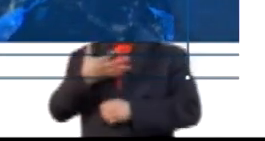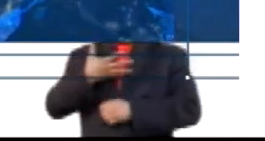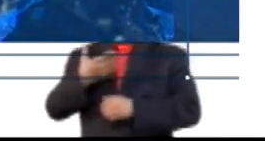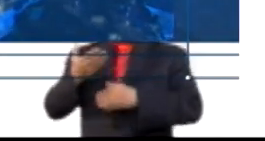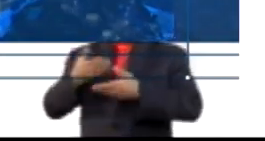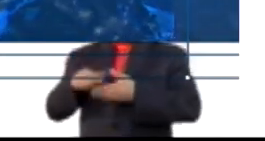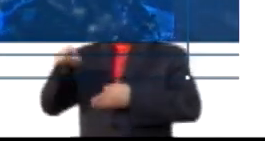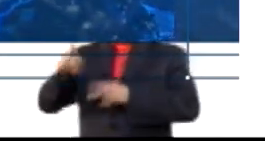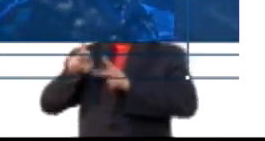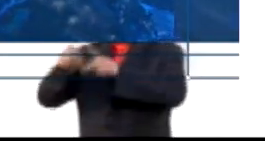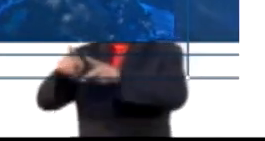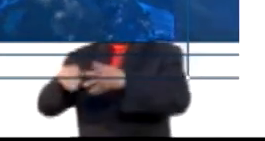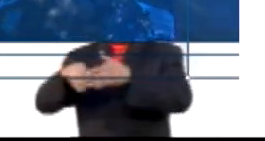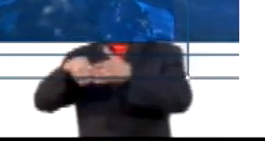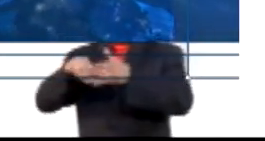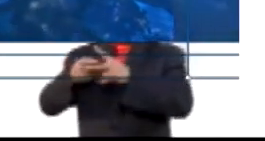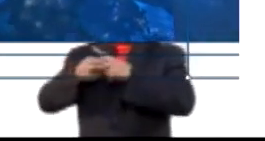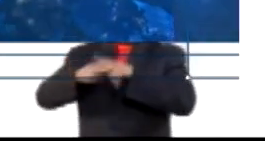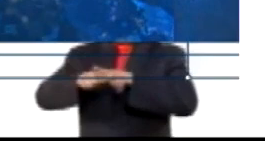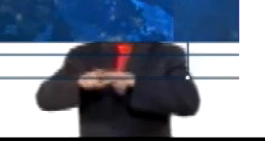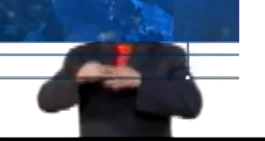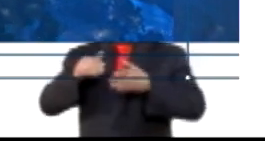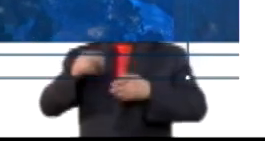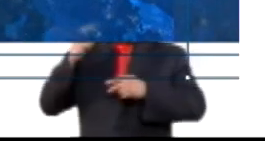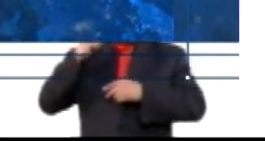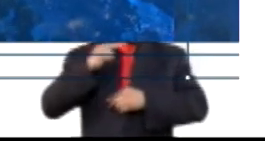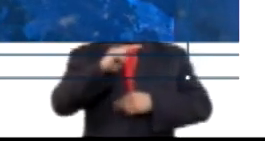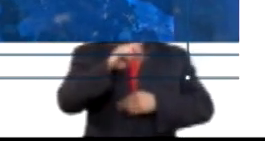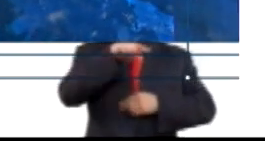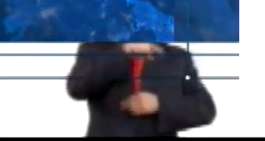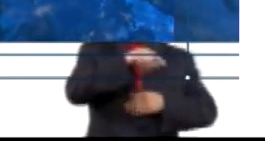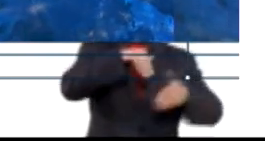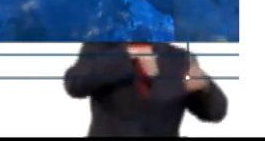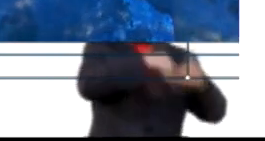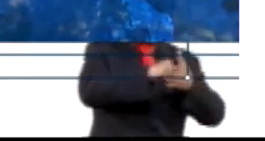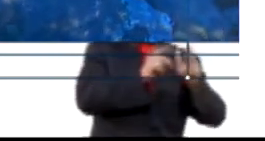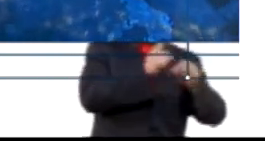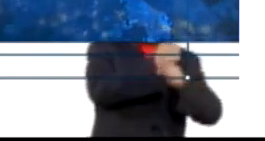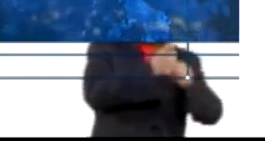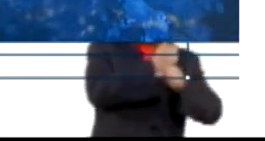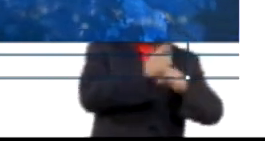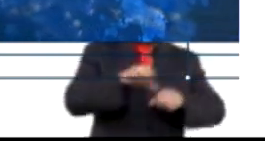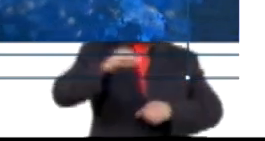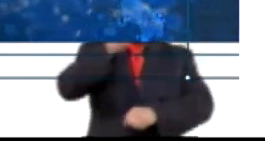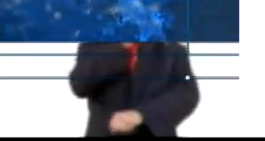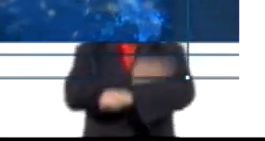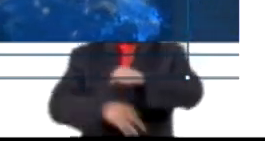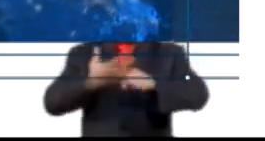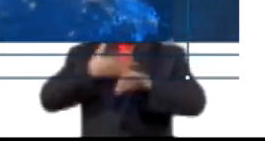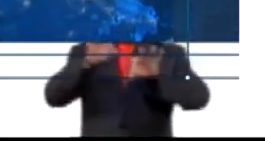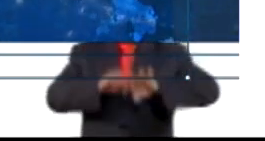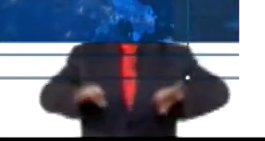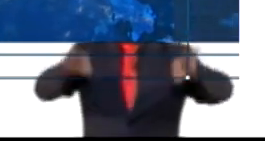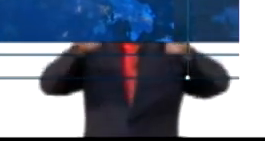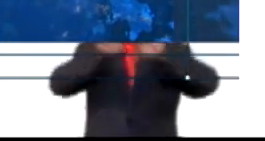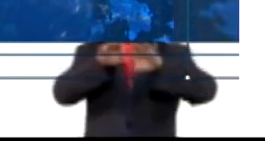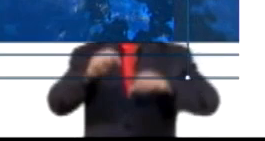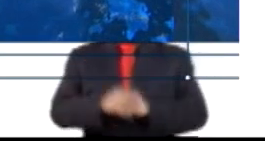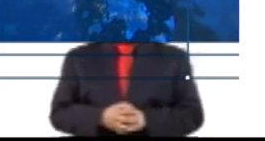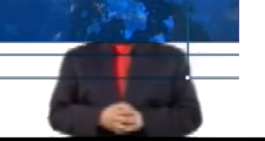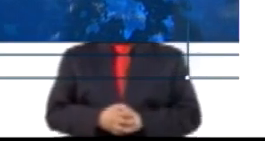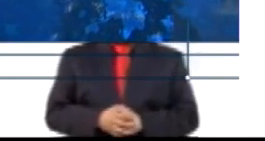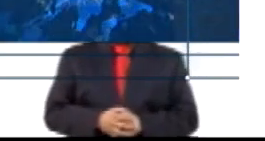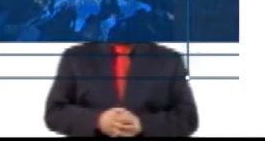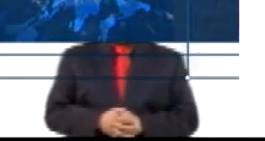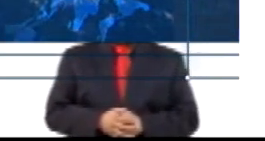eje 1 norte, que ese es el trayecto más rápido entre el centro de la ciudad y Pantitlán. Es un recorrido que toma alrededor de 30 minutos en una línea